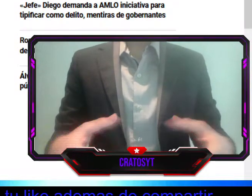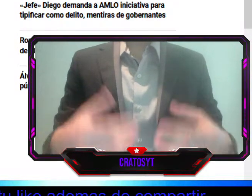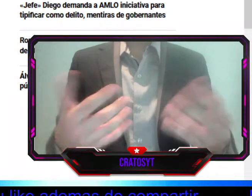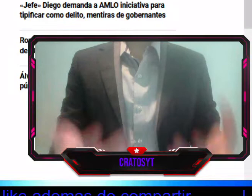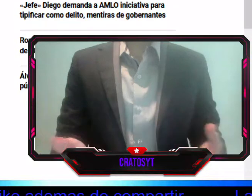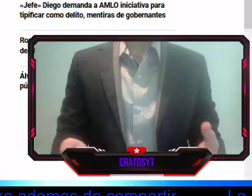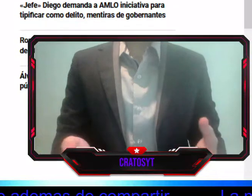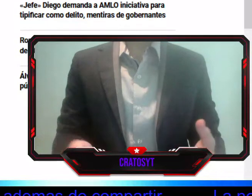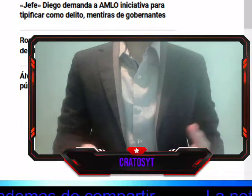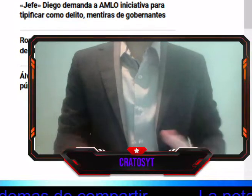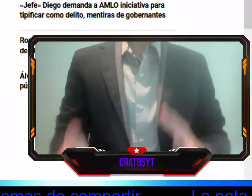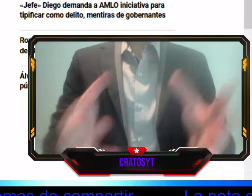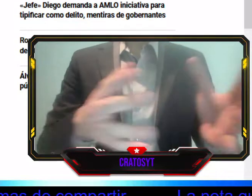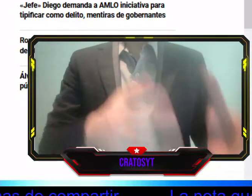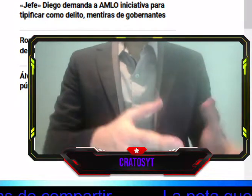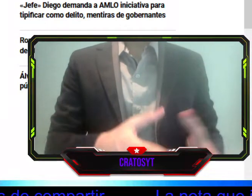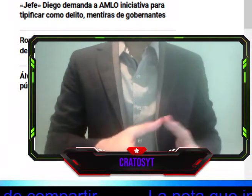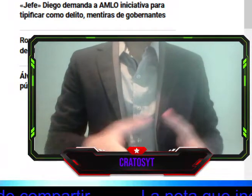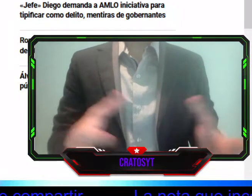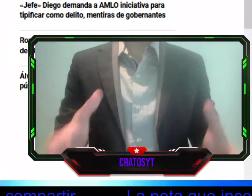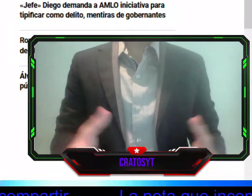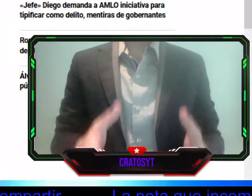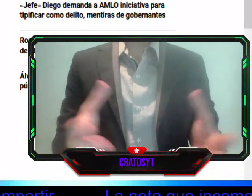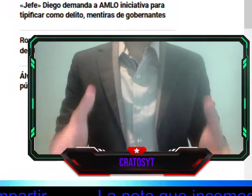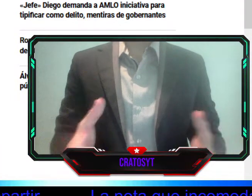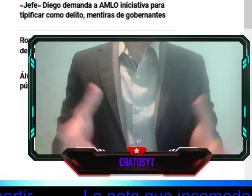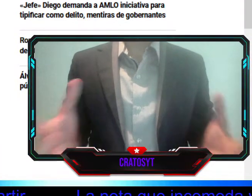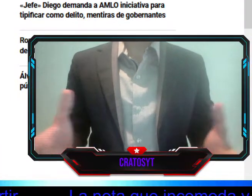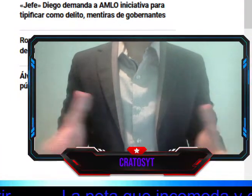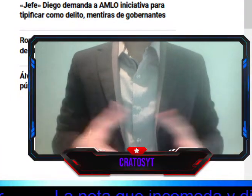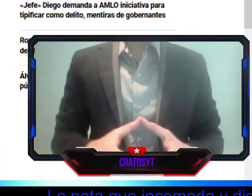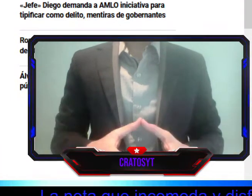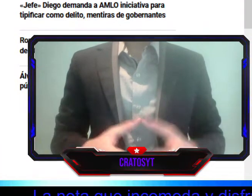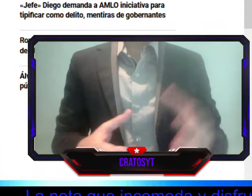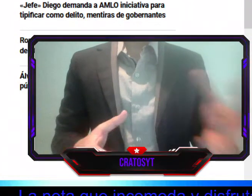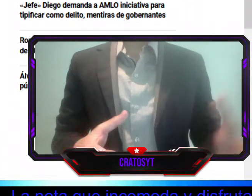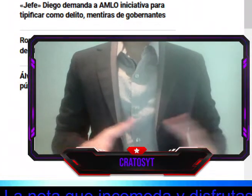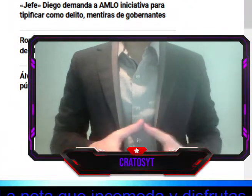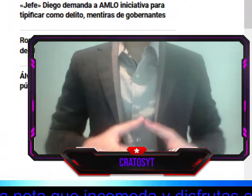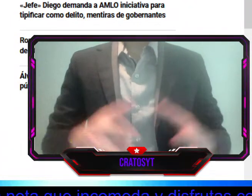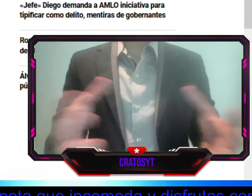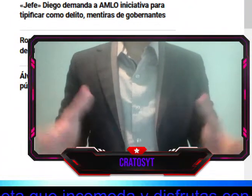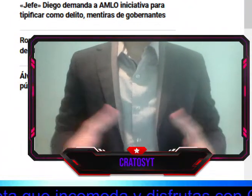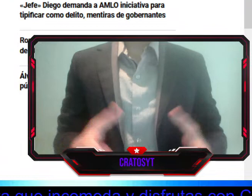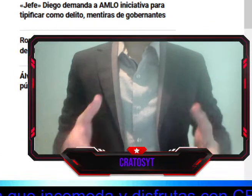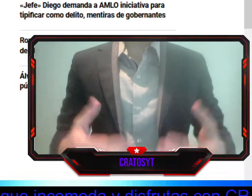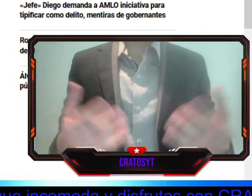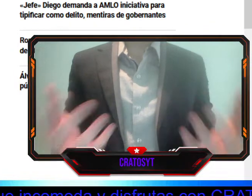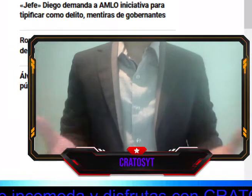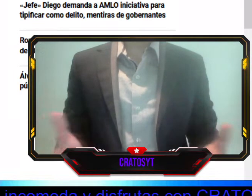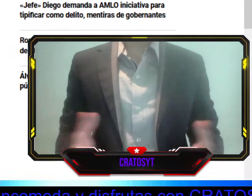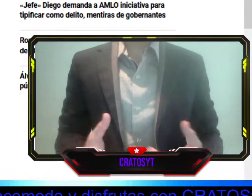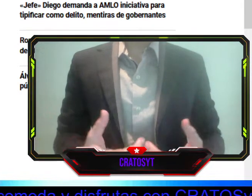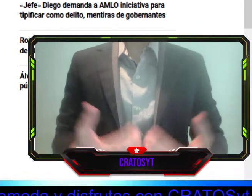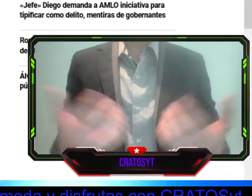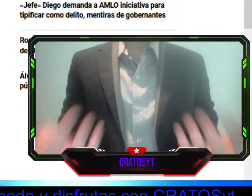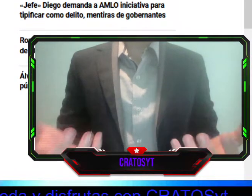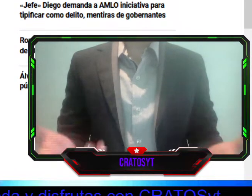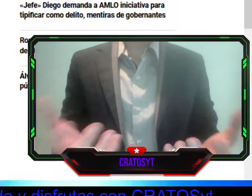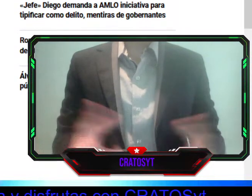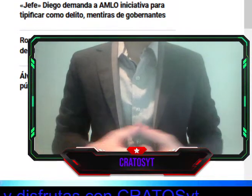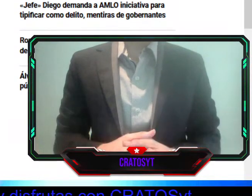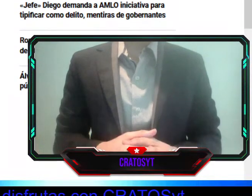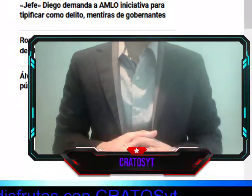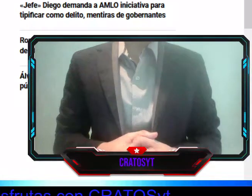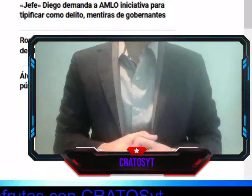de por qué fueron entregados. Y considerando cuál es la forma de actuar de Romero Deschamps y muchos personajes del sindicato que utilizaron